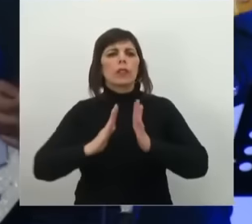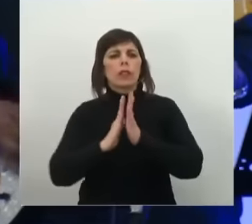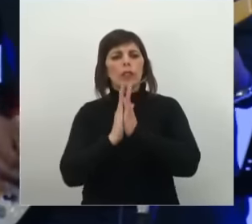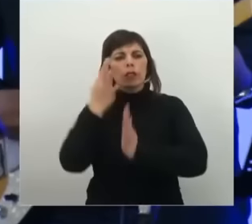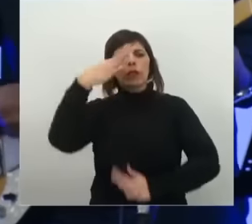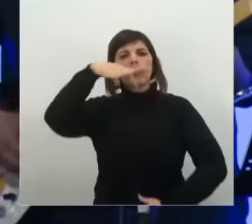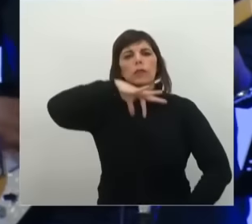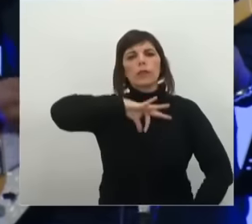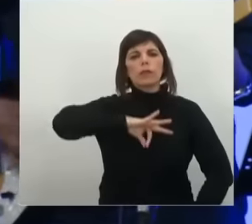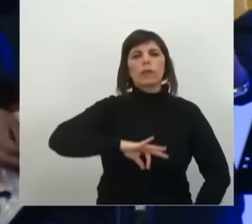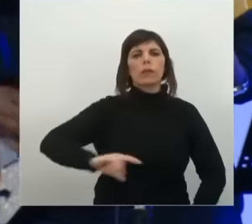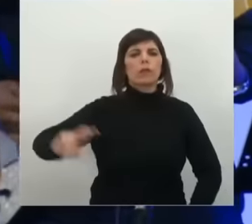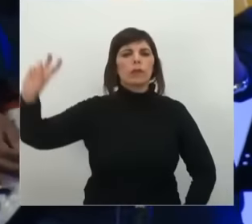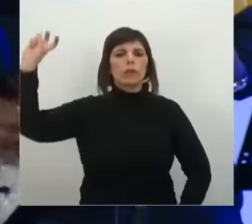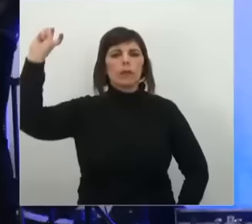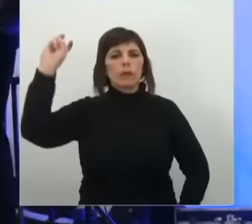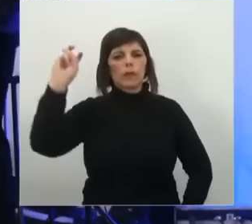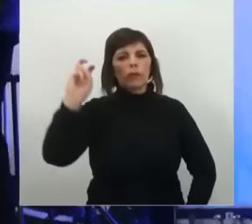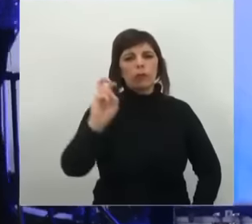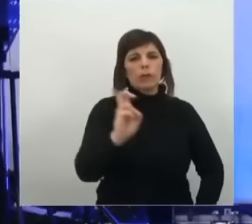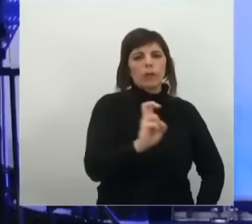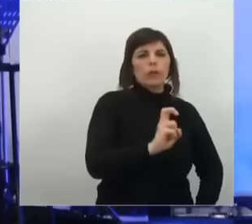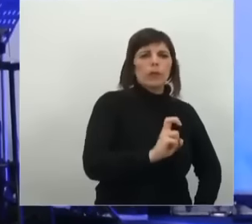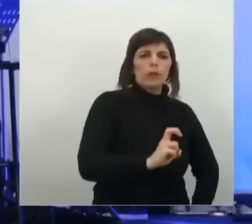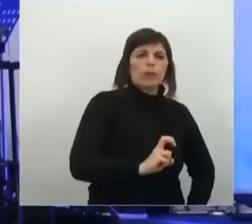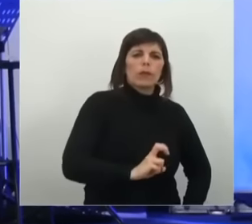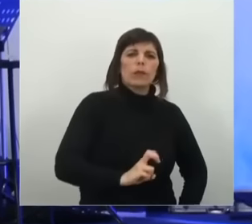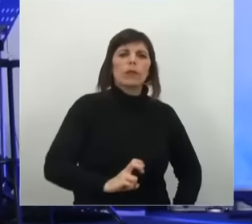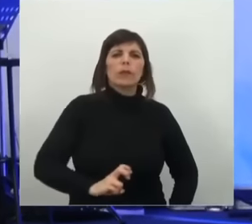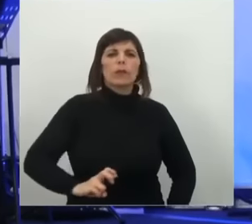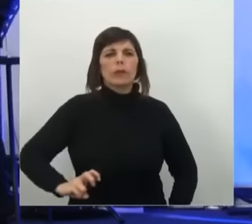nos son tu espíritu